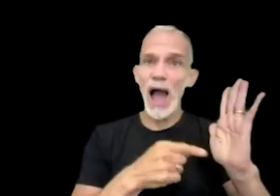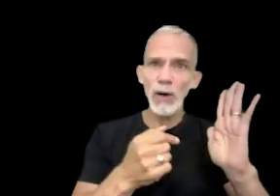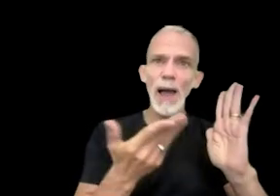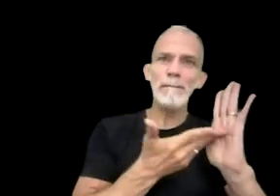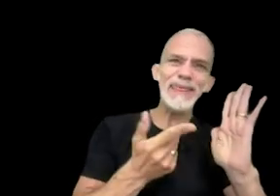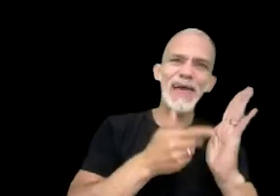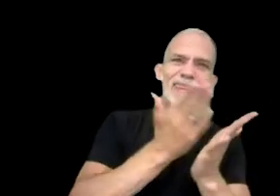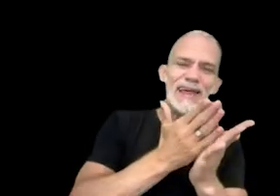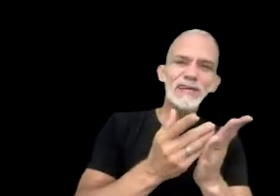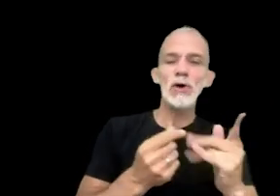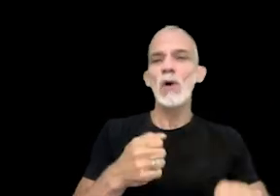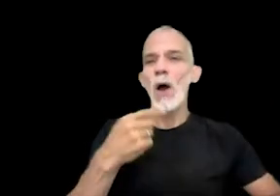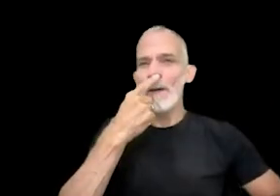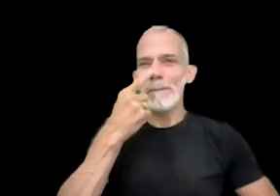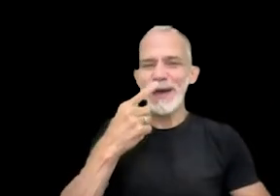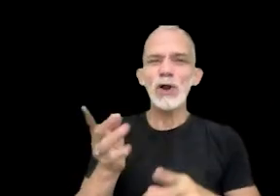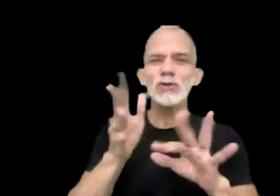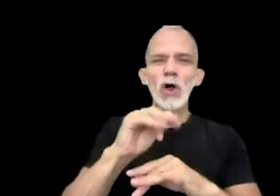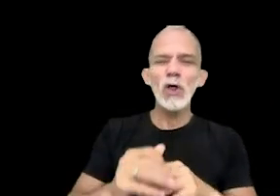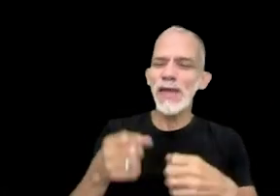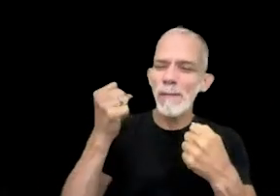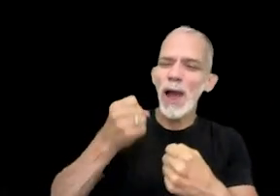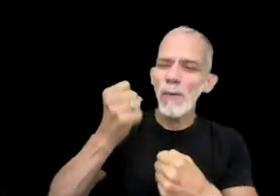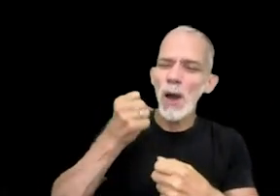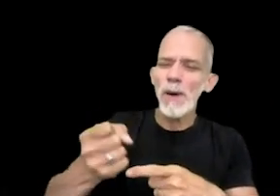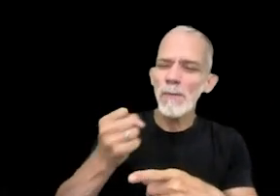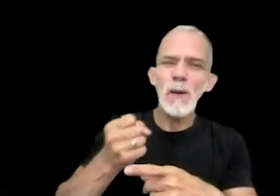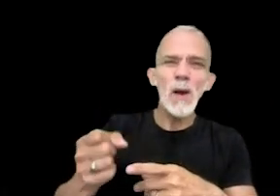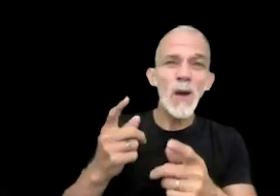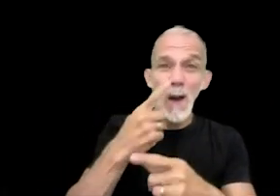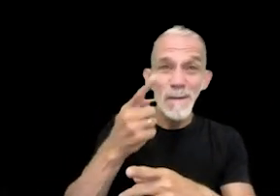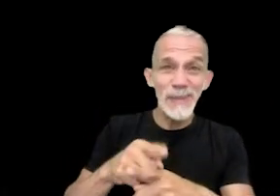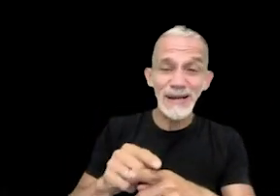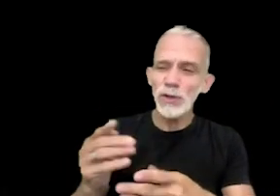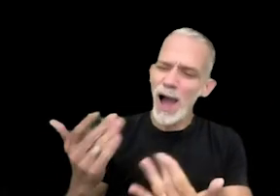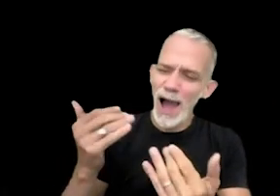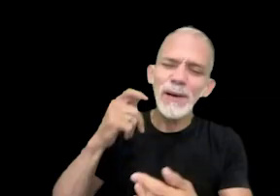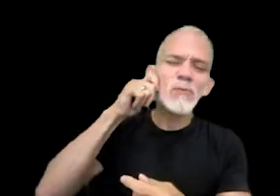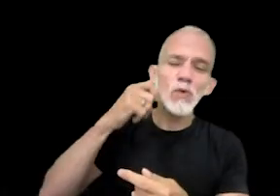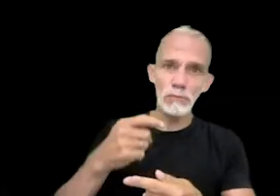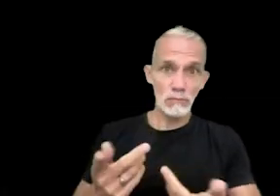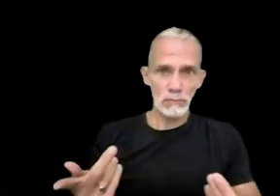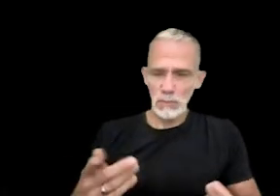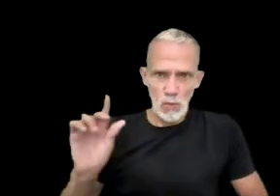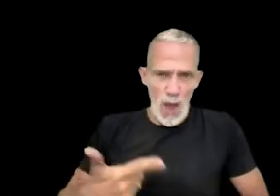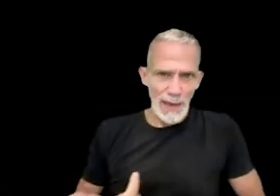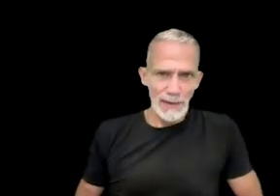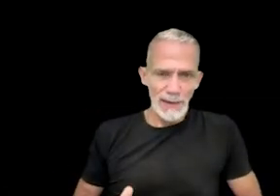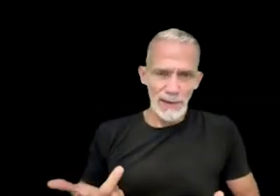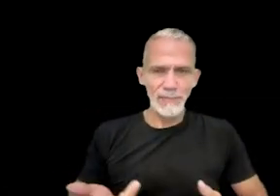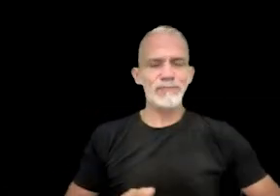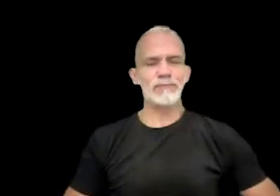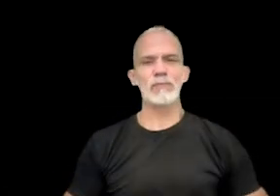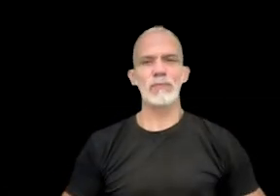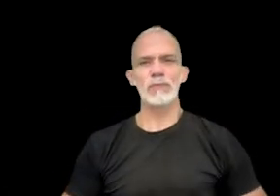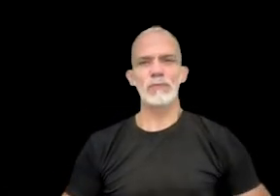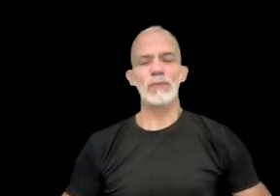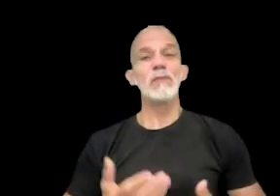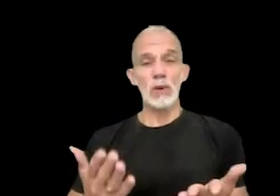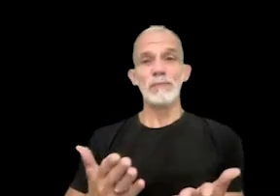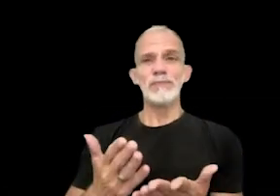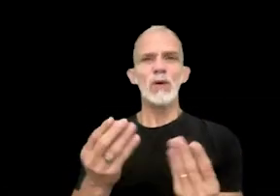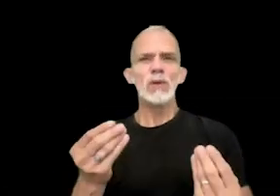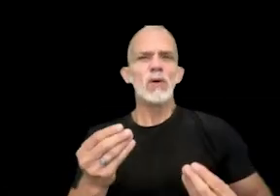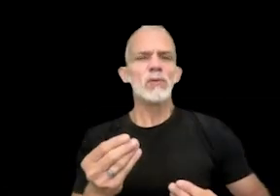si yo tengo un perrito, le pego todos los días y un día quiero que me dé un beso. No, no va a suceder eso, ¿sí? Ahora, ¿cuándo se